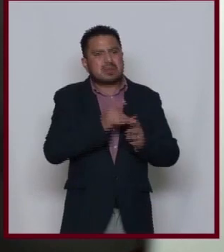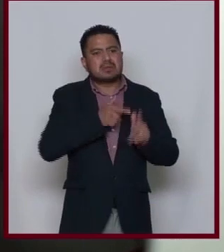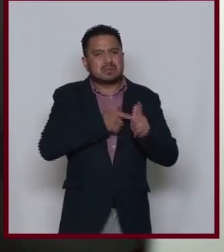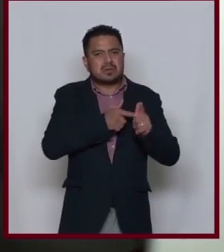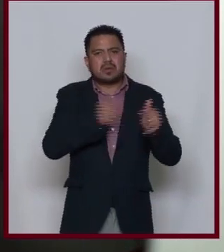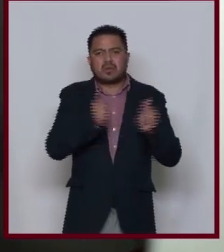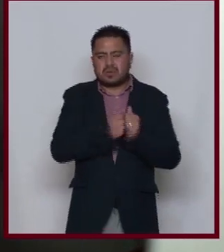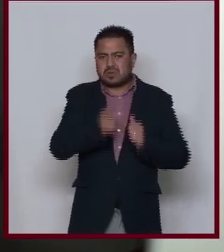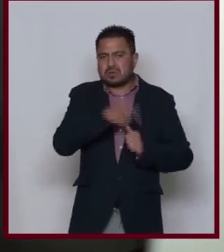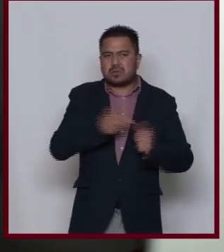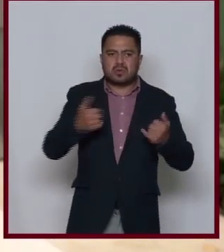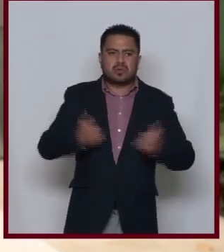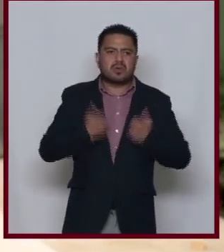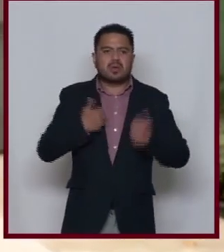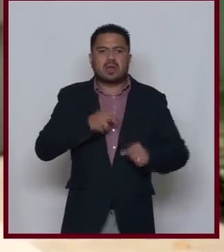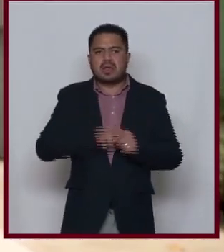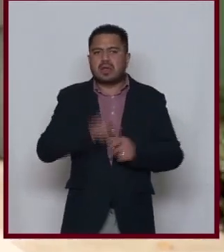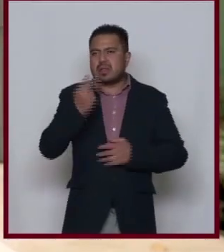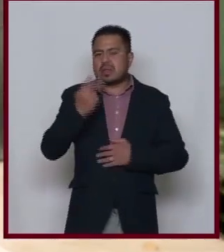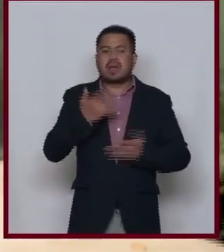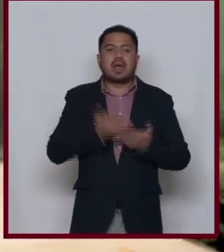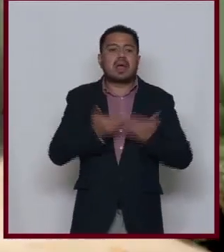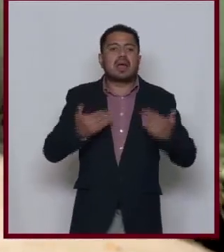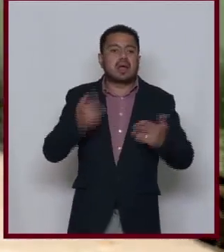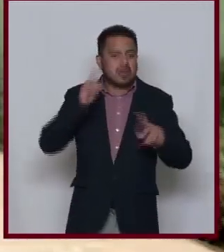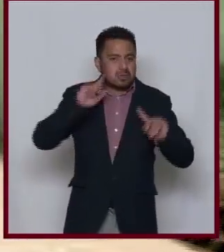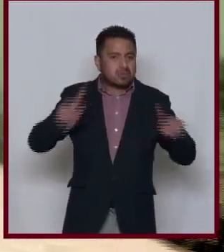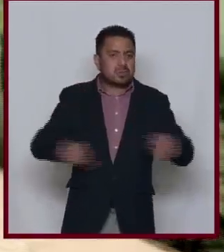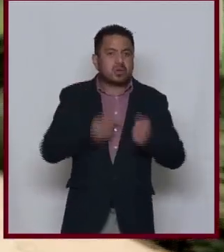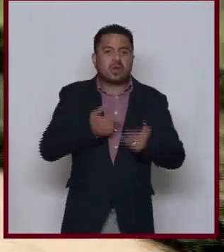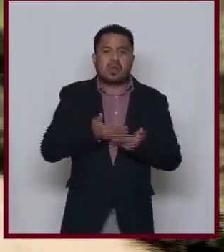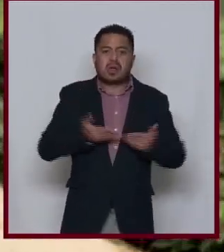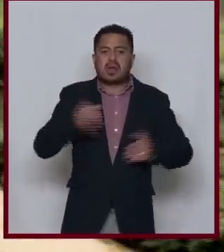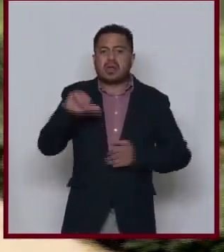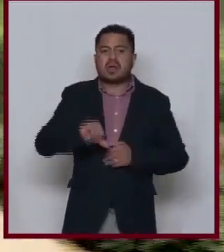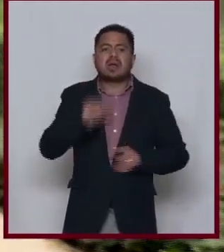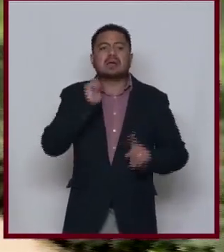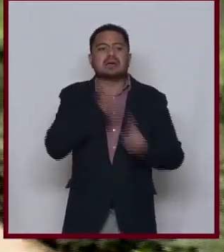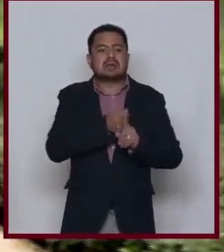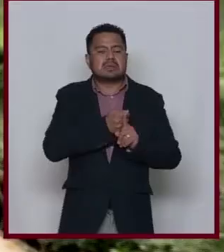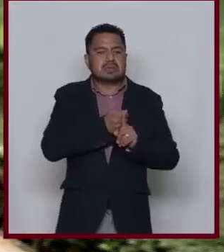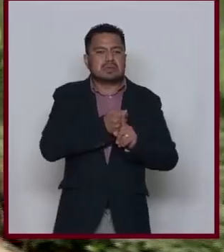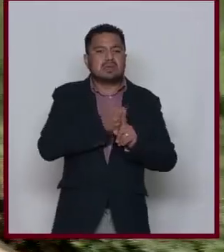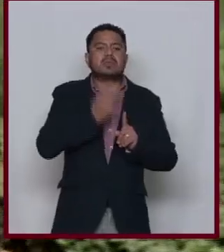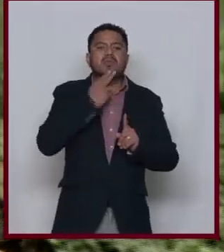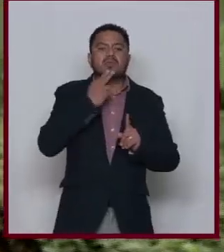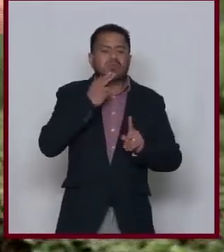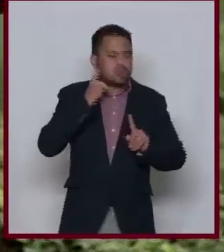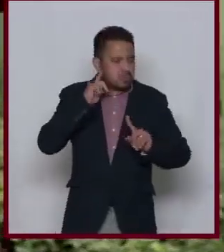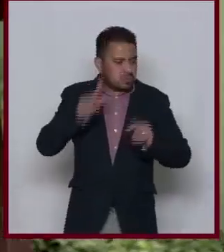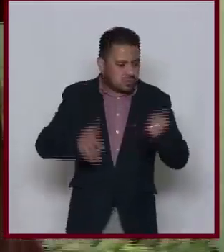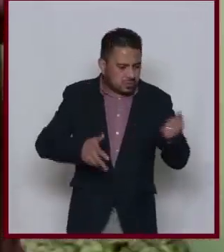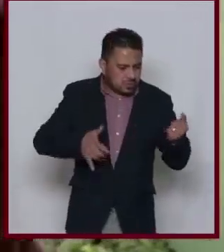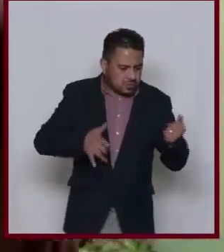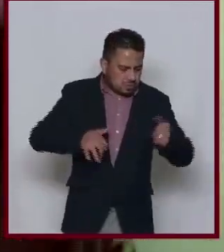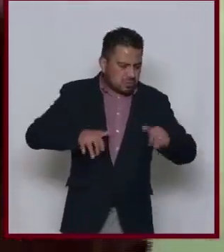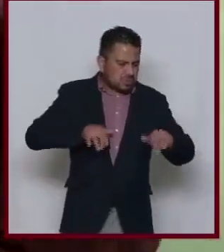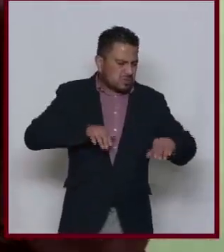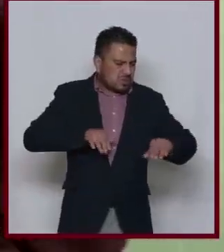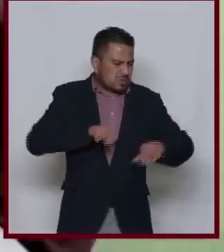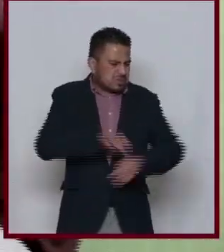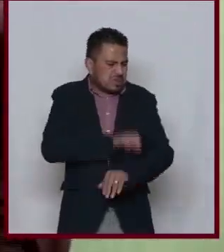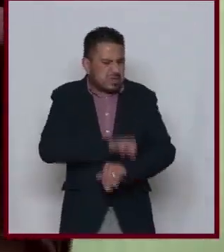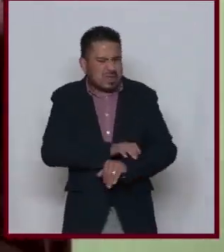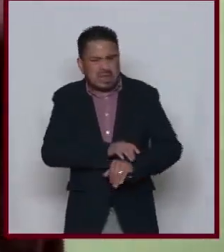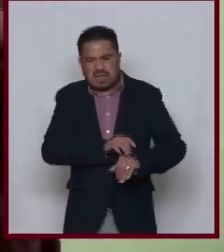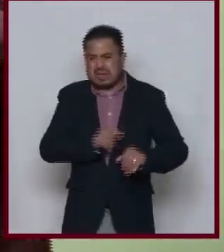continuamos con ustedes en Jóvenes en TV. Entonces, la escala musical actual es la temperada, y es la que usan los afinadores electrónicos de instrumentos,